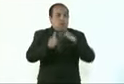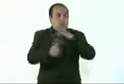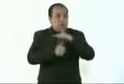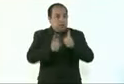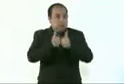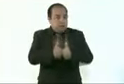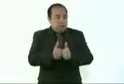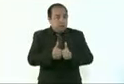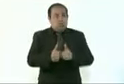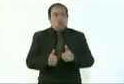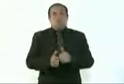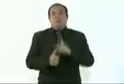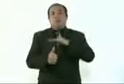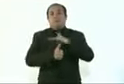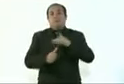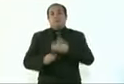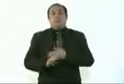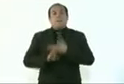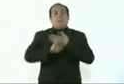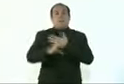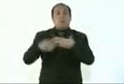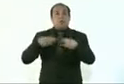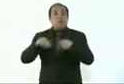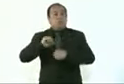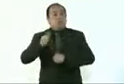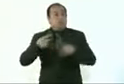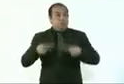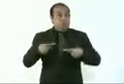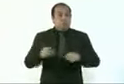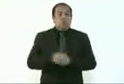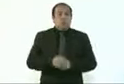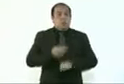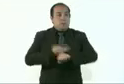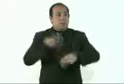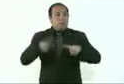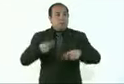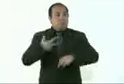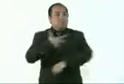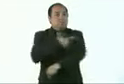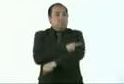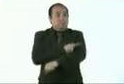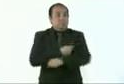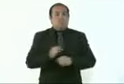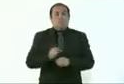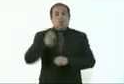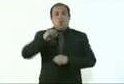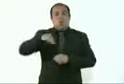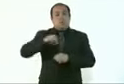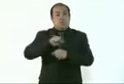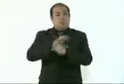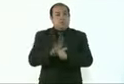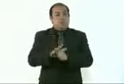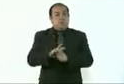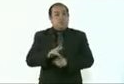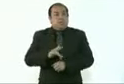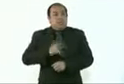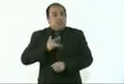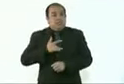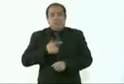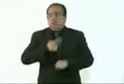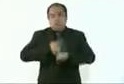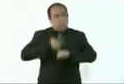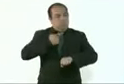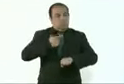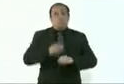y eviten contagiar a otras personas. En la gran mayoría de las personas vacunadas, la variante Omicron da síntomas no